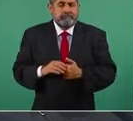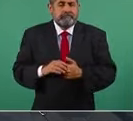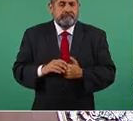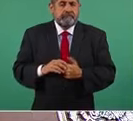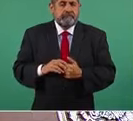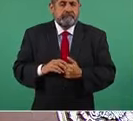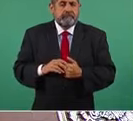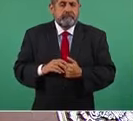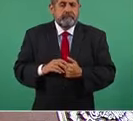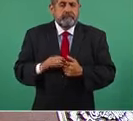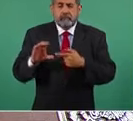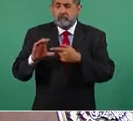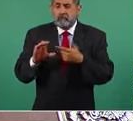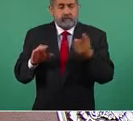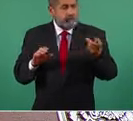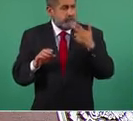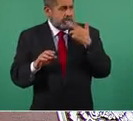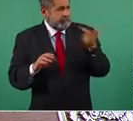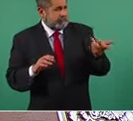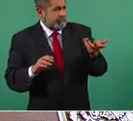tiene ninguna función,